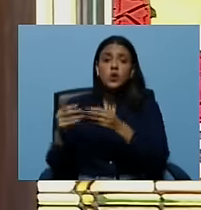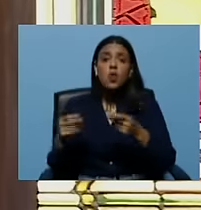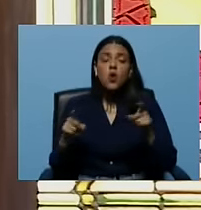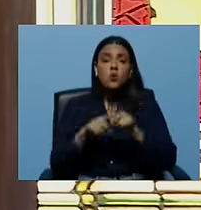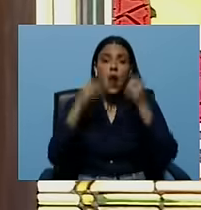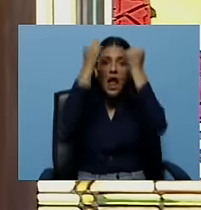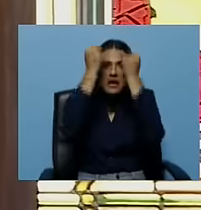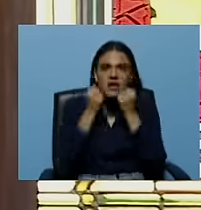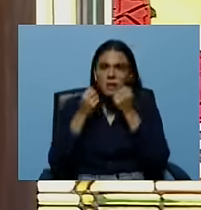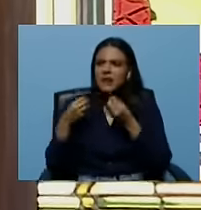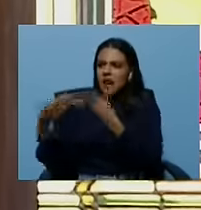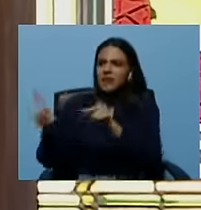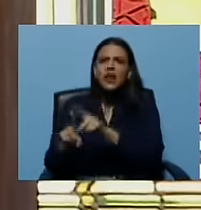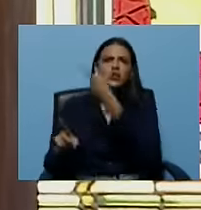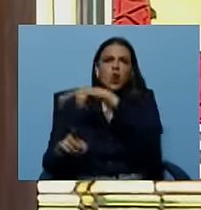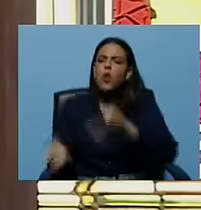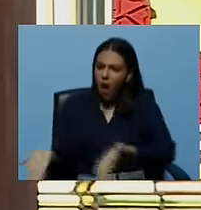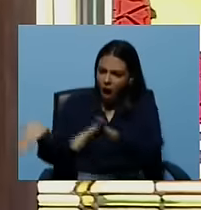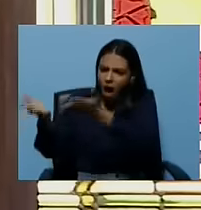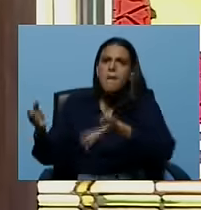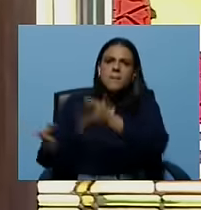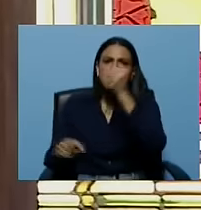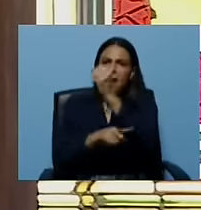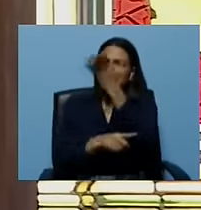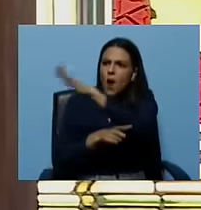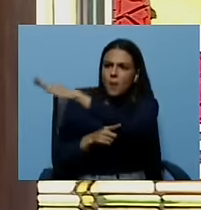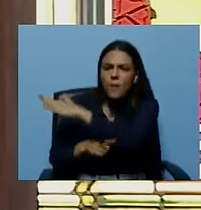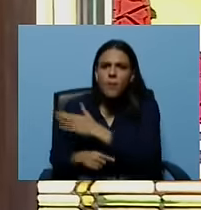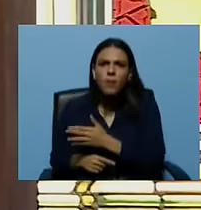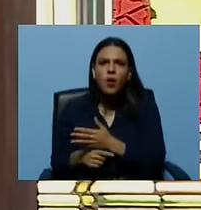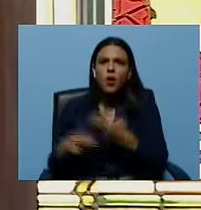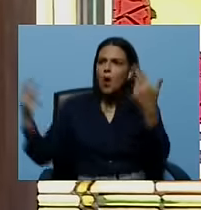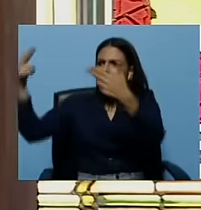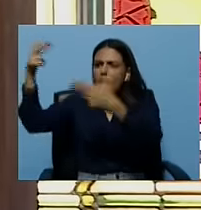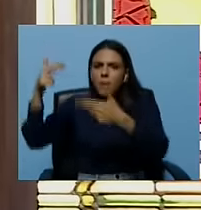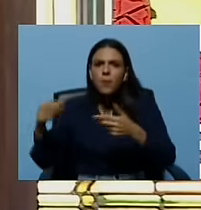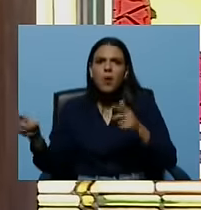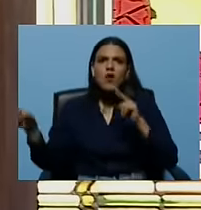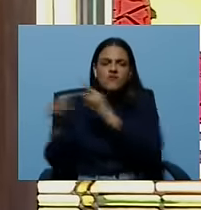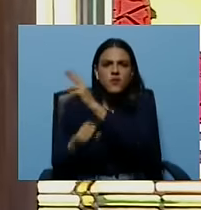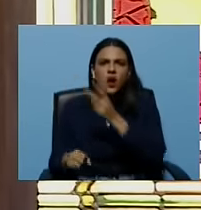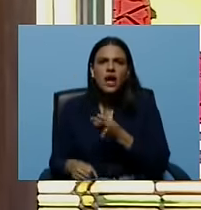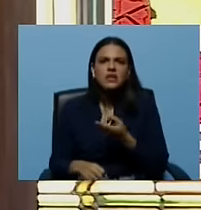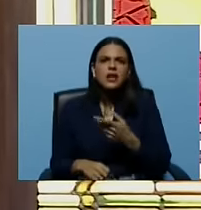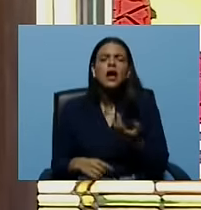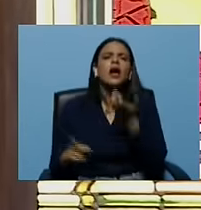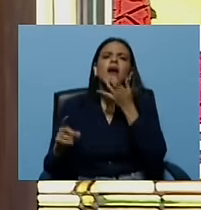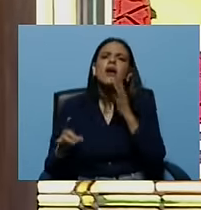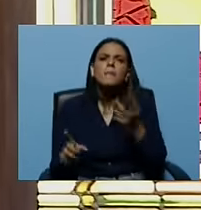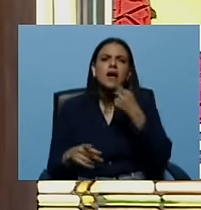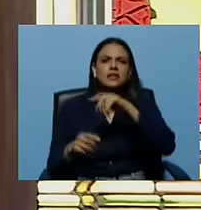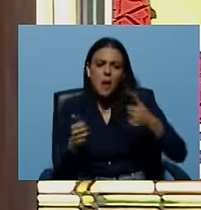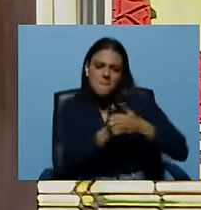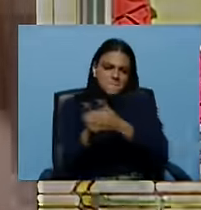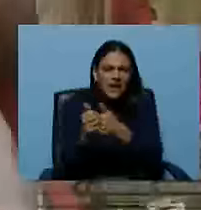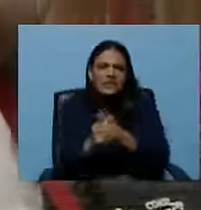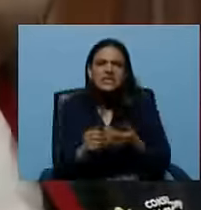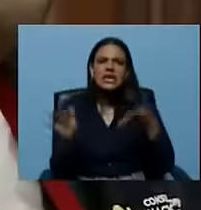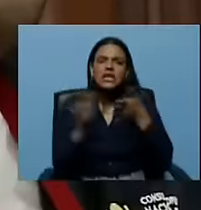plomo, matando gente. ¿Qué hubiera pasado si hubieran asaltado el poder? ¿Cuántas personas hubieran perseguido y asesinado?